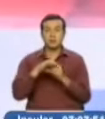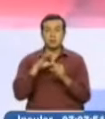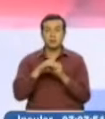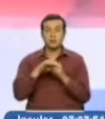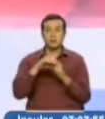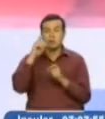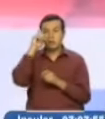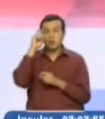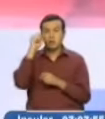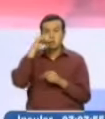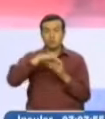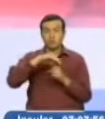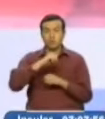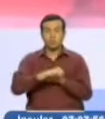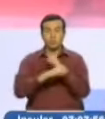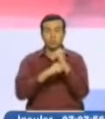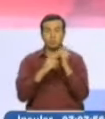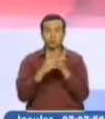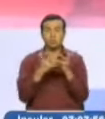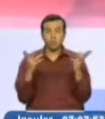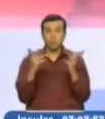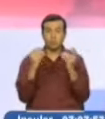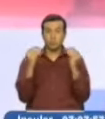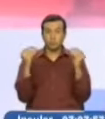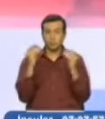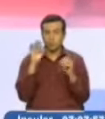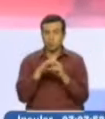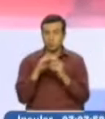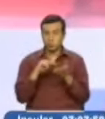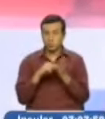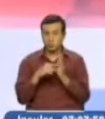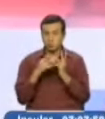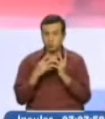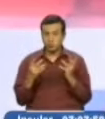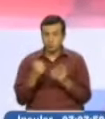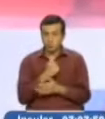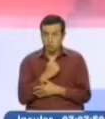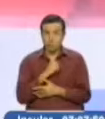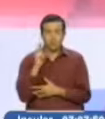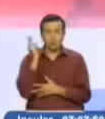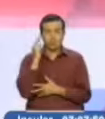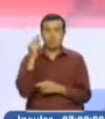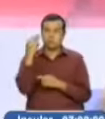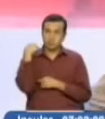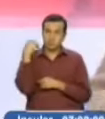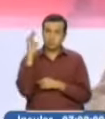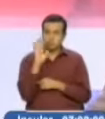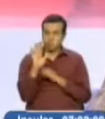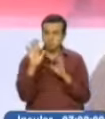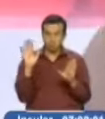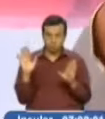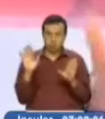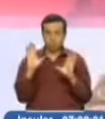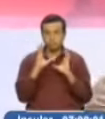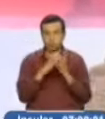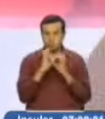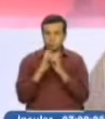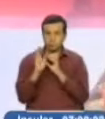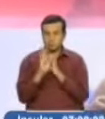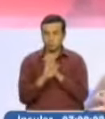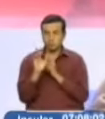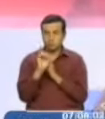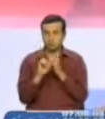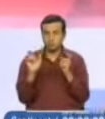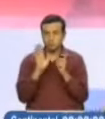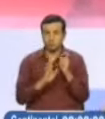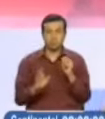Guillermo Lasso, digamos? Es decir, hay que ver que buena parte de la votación que obtiene también no es solo mérito propio, son más bien los errores de país, son los desencantos que buena parte